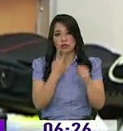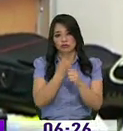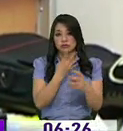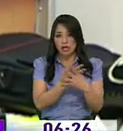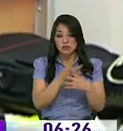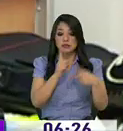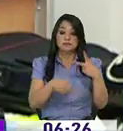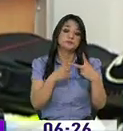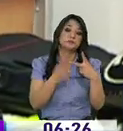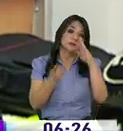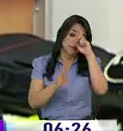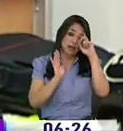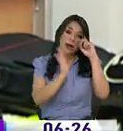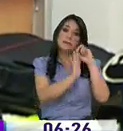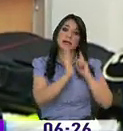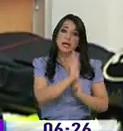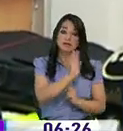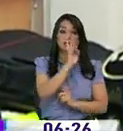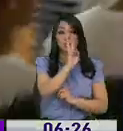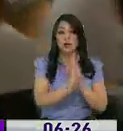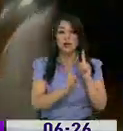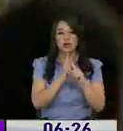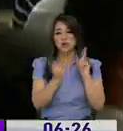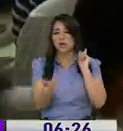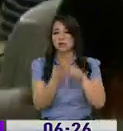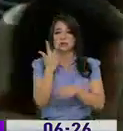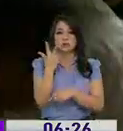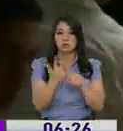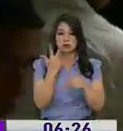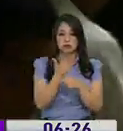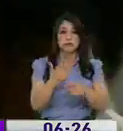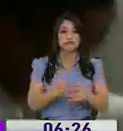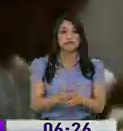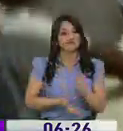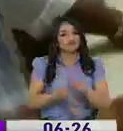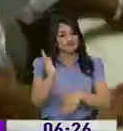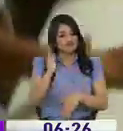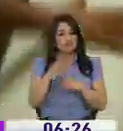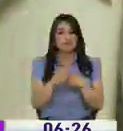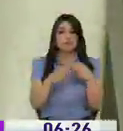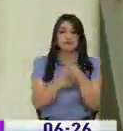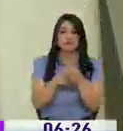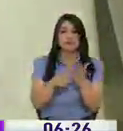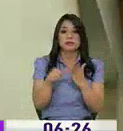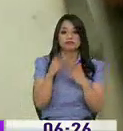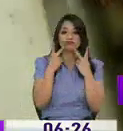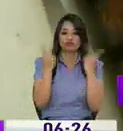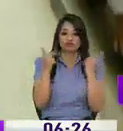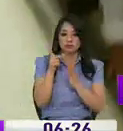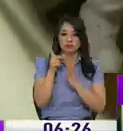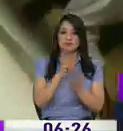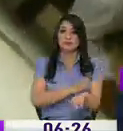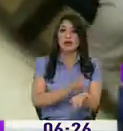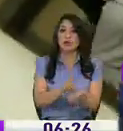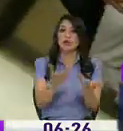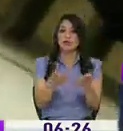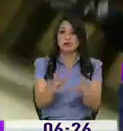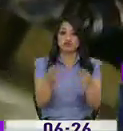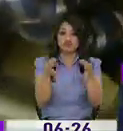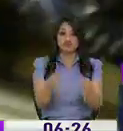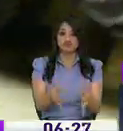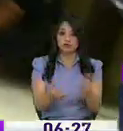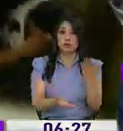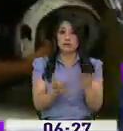delito de intimidación, que va de 1 año a 3 años la sanción. Luego abandonó las oficinas del Ministerio Público en Daule. No se confirmó si a